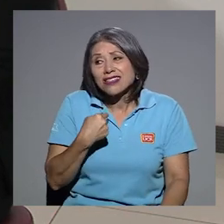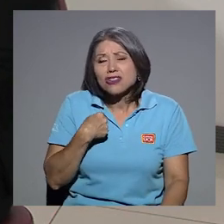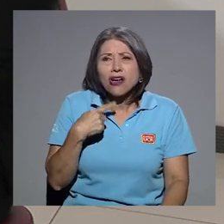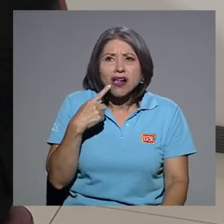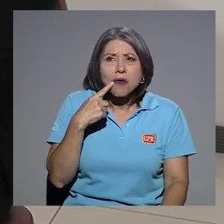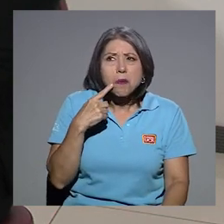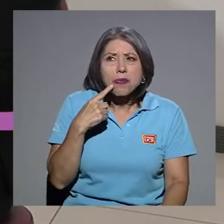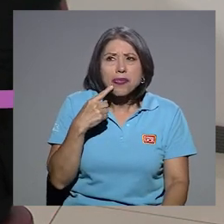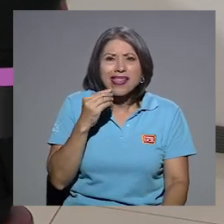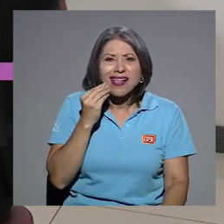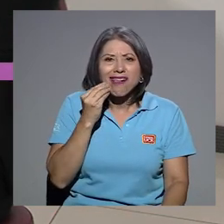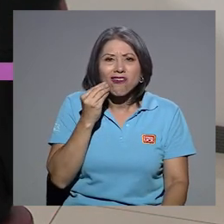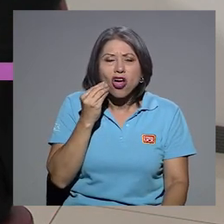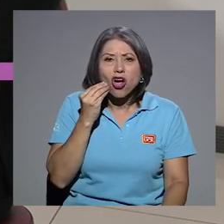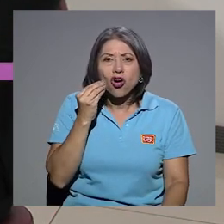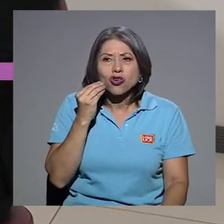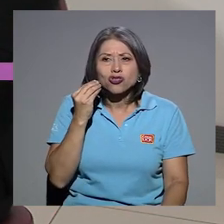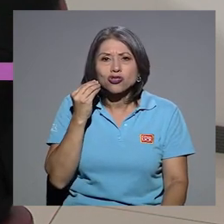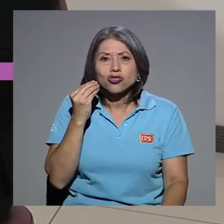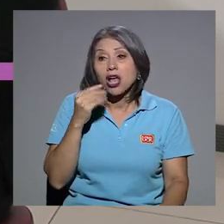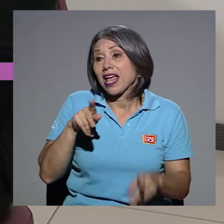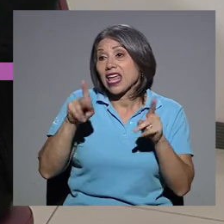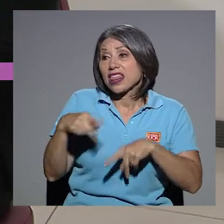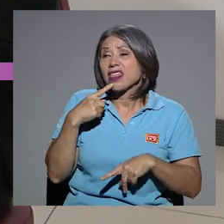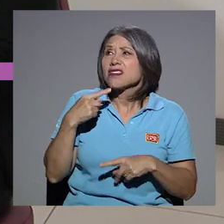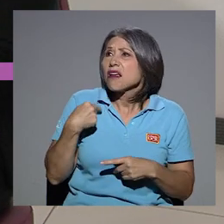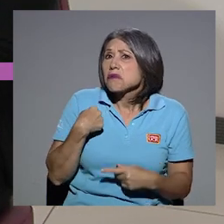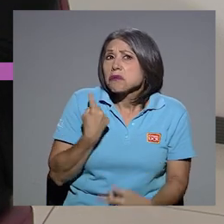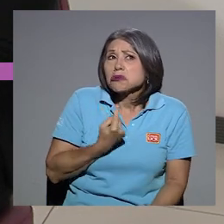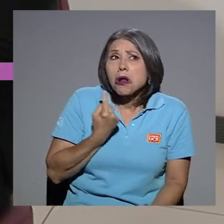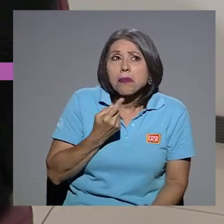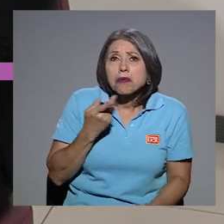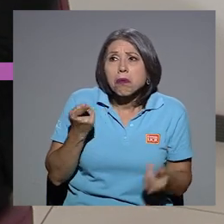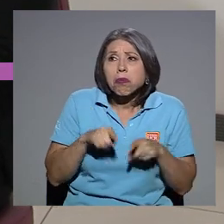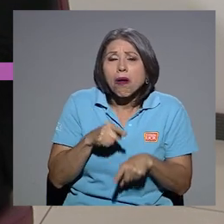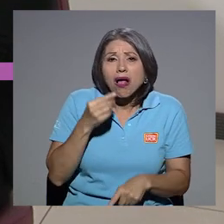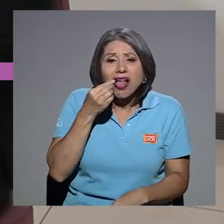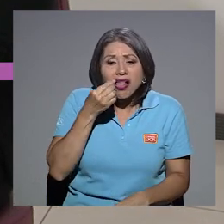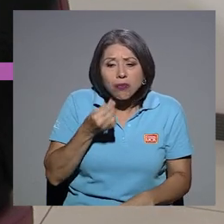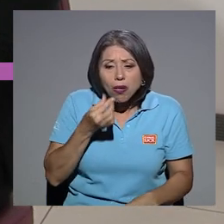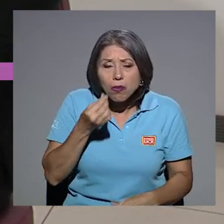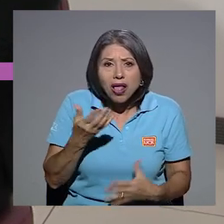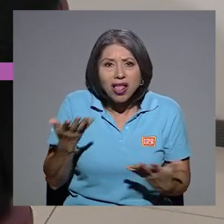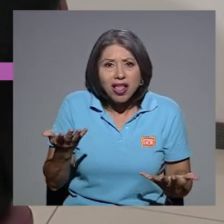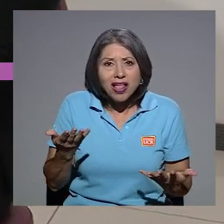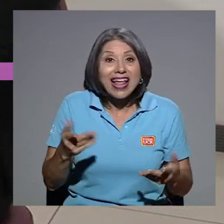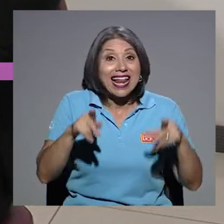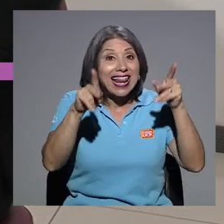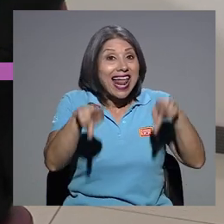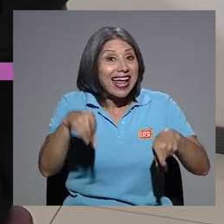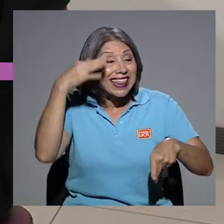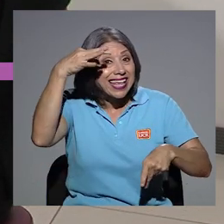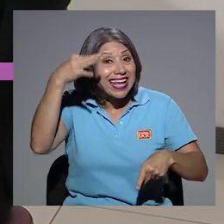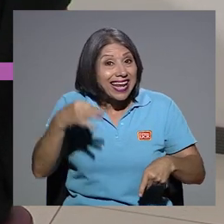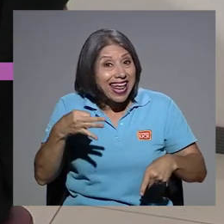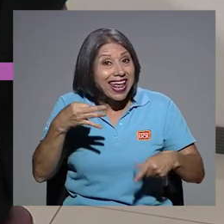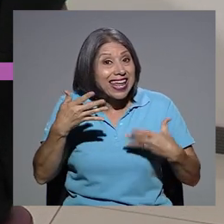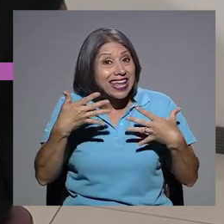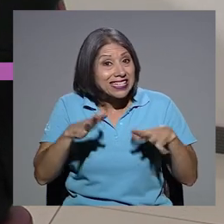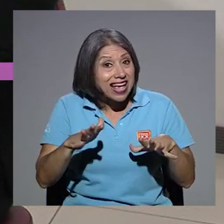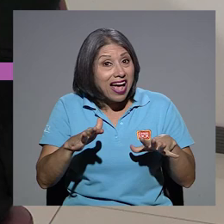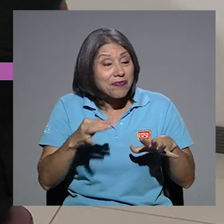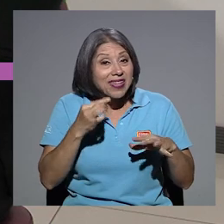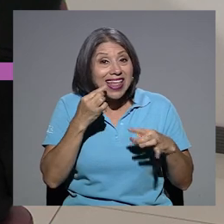los dientes flojos o a mí se me han ido cayendo los dientes solos. De hecho, la gente asocia la caída de los dientes con